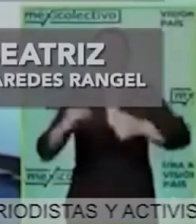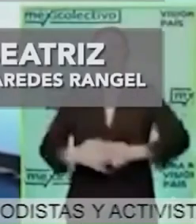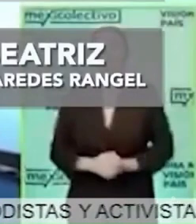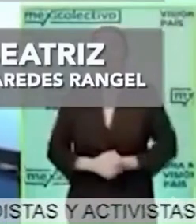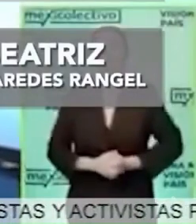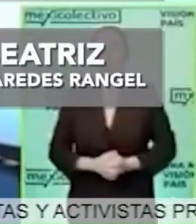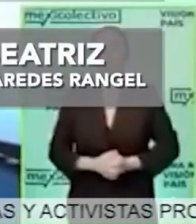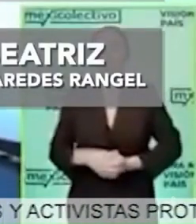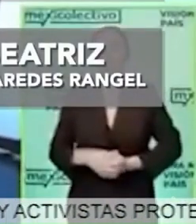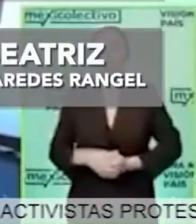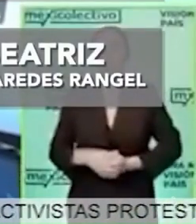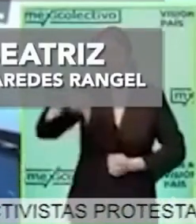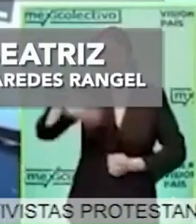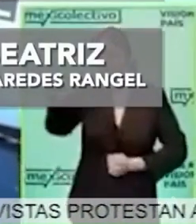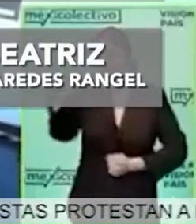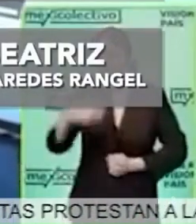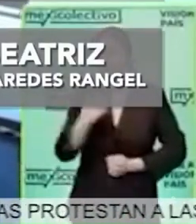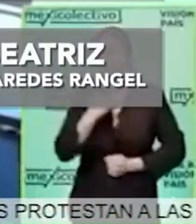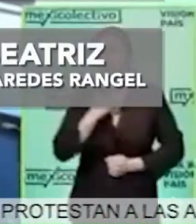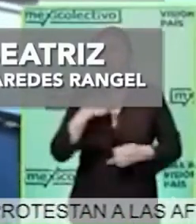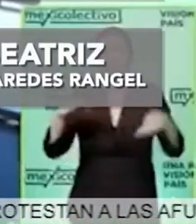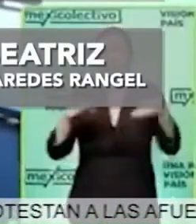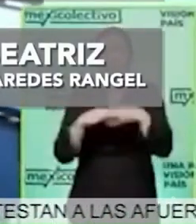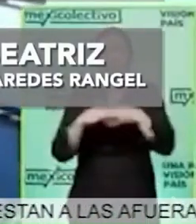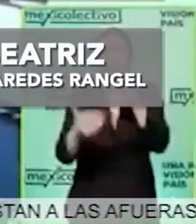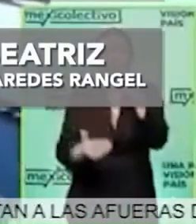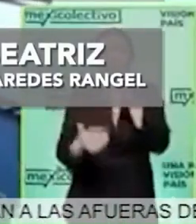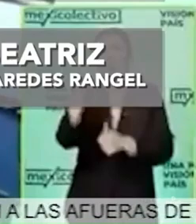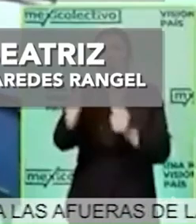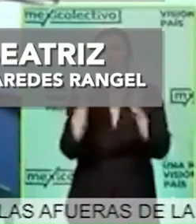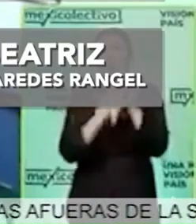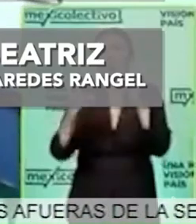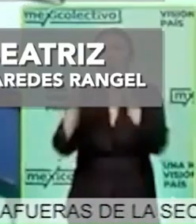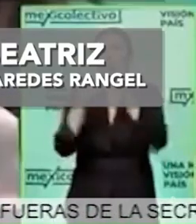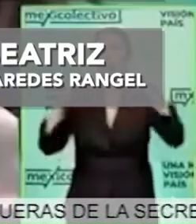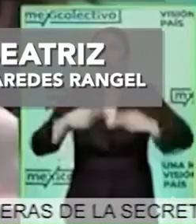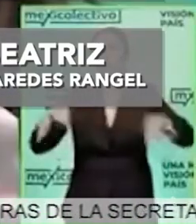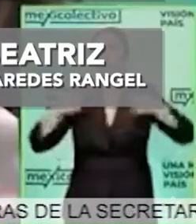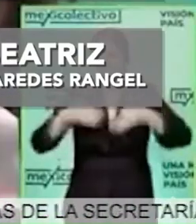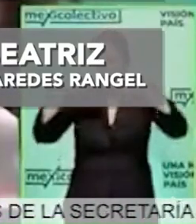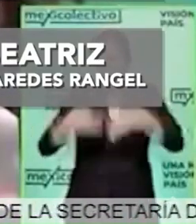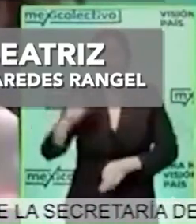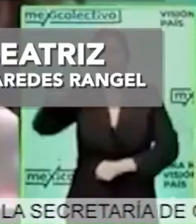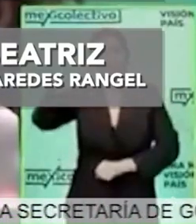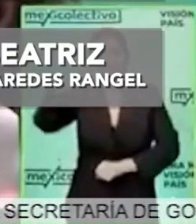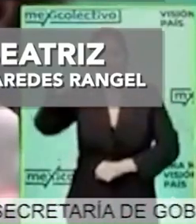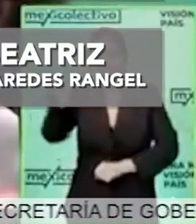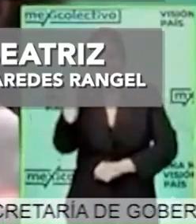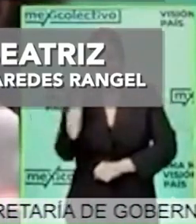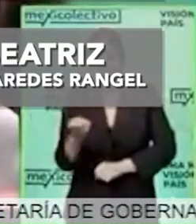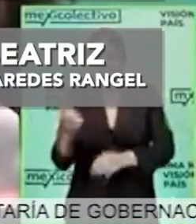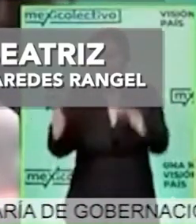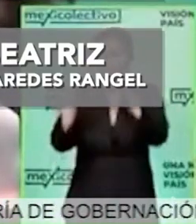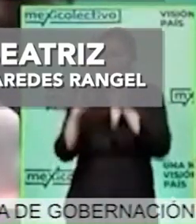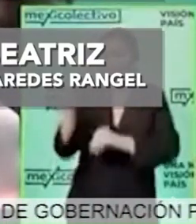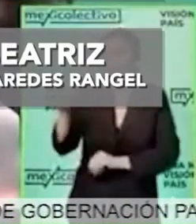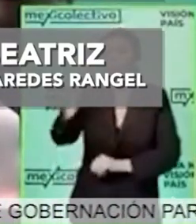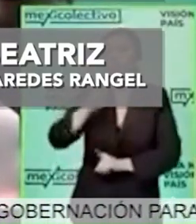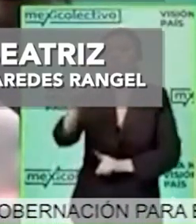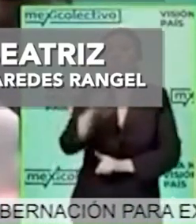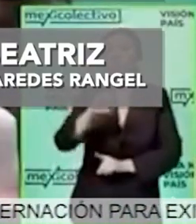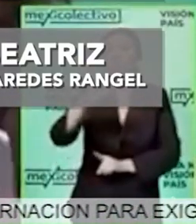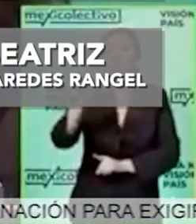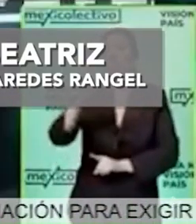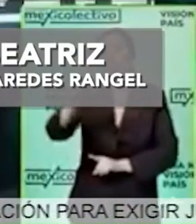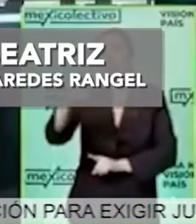En su andar por México, la senadora con licencia Xóchitl Gálvez mencionó a través de sus redes sociales que aún hay deudas pendientes para el